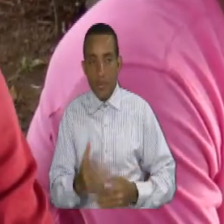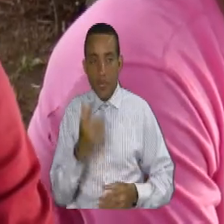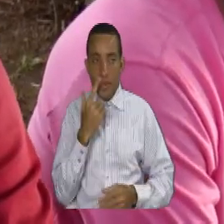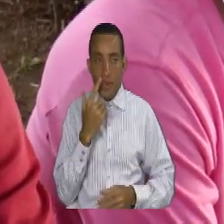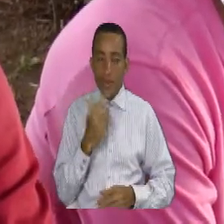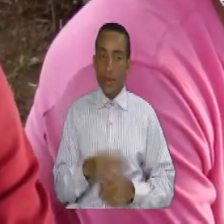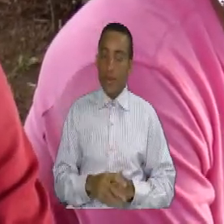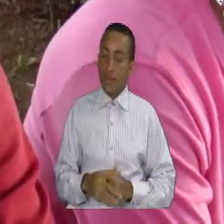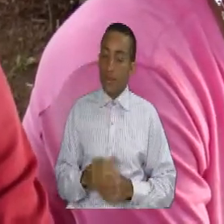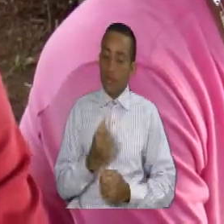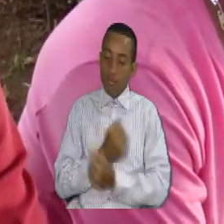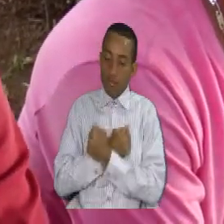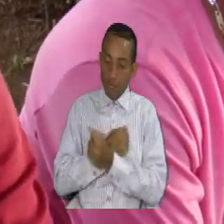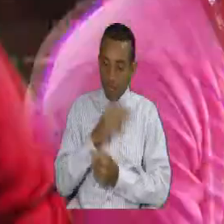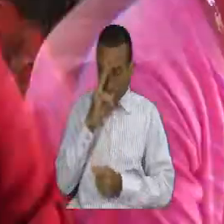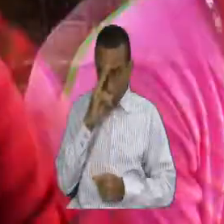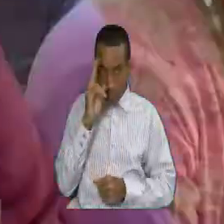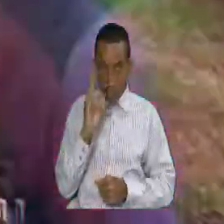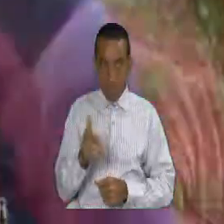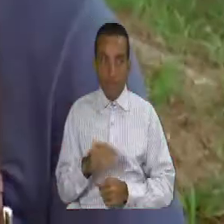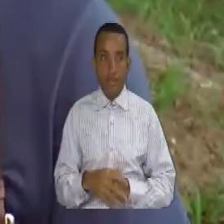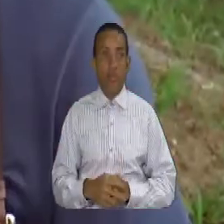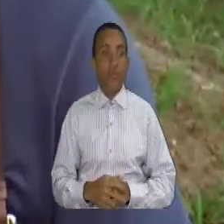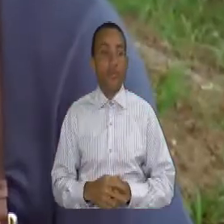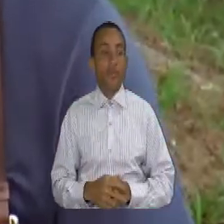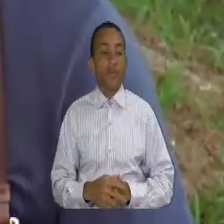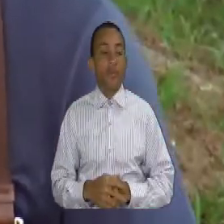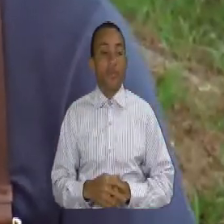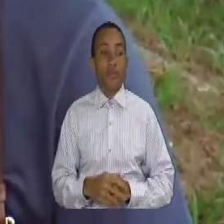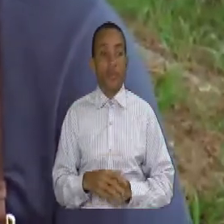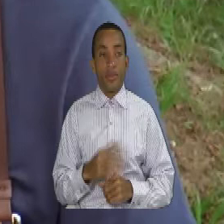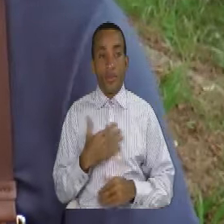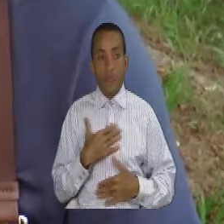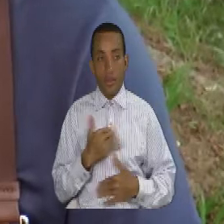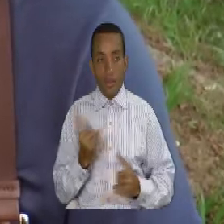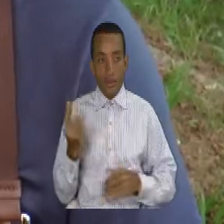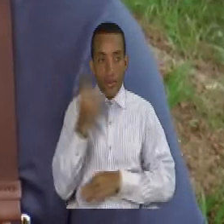ámenlos, respétenlos mucho y quiéranlos mucho. Feliz Día del Padre.